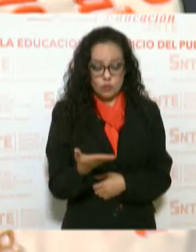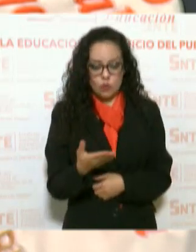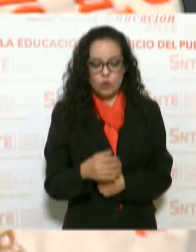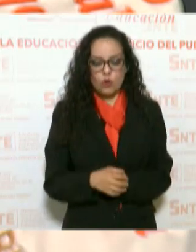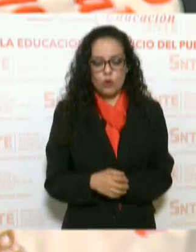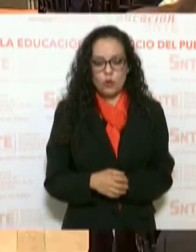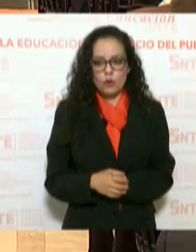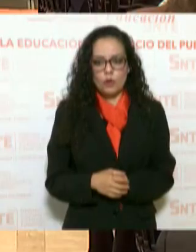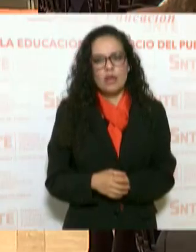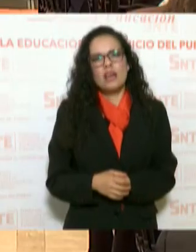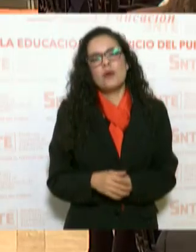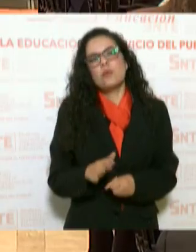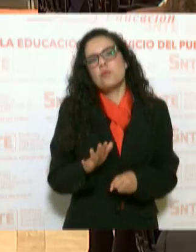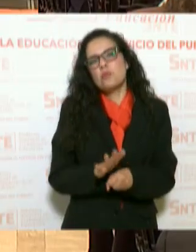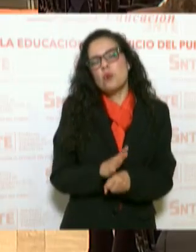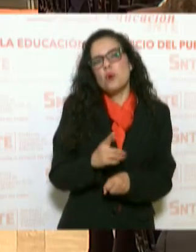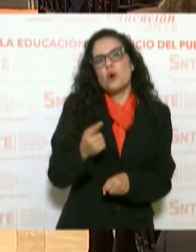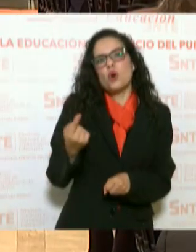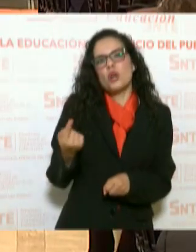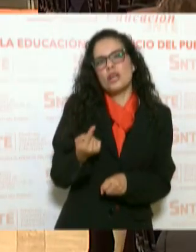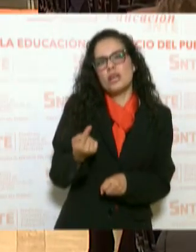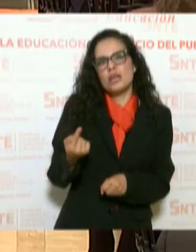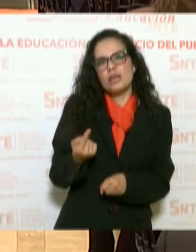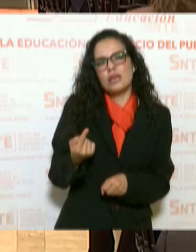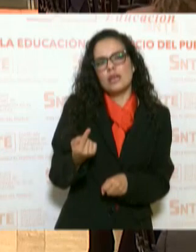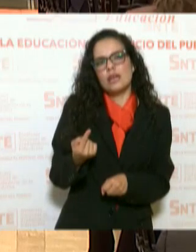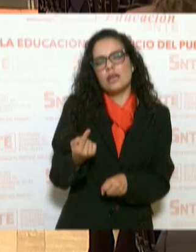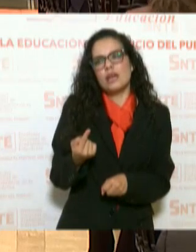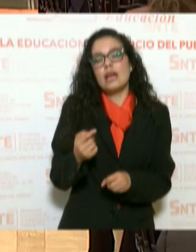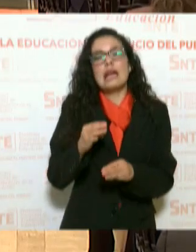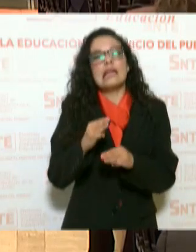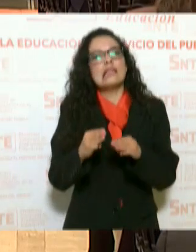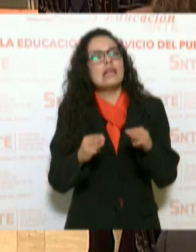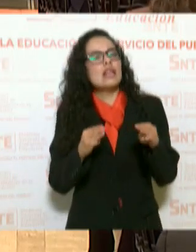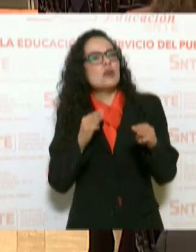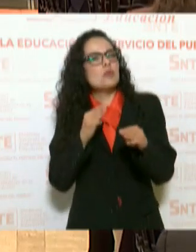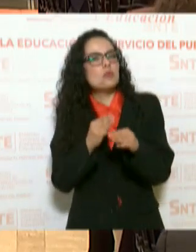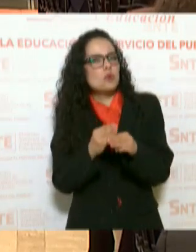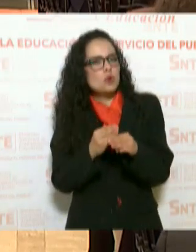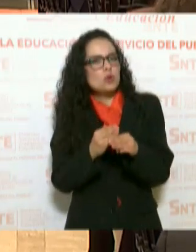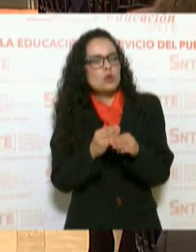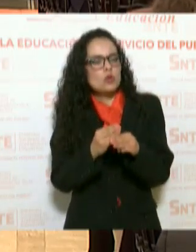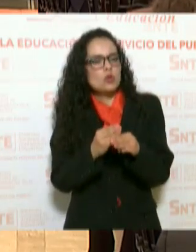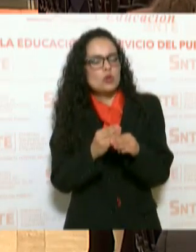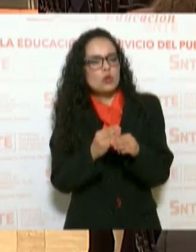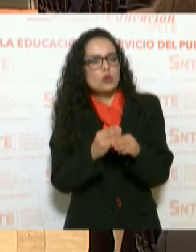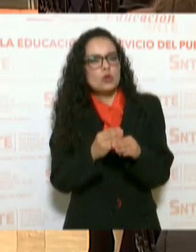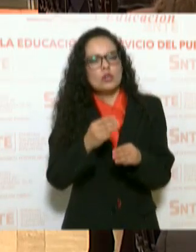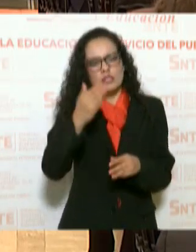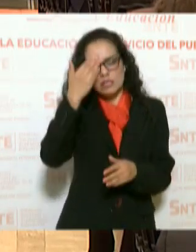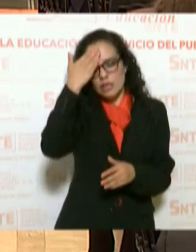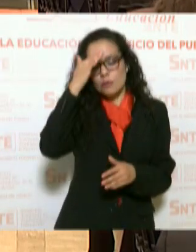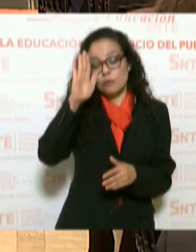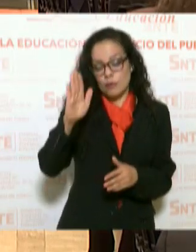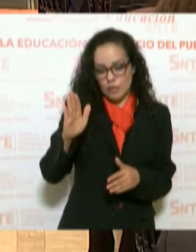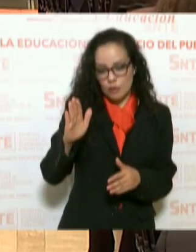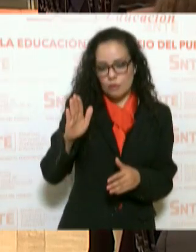se debe al soporte del mundo. Sabemos de las tendencias de